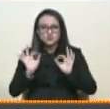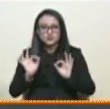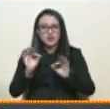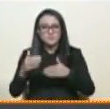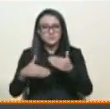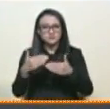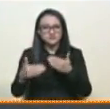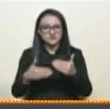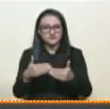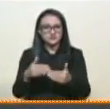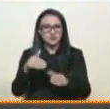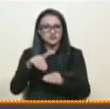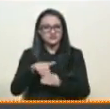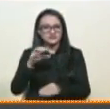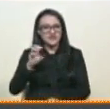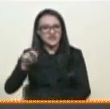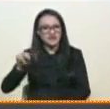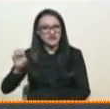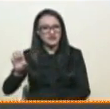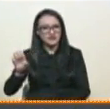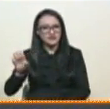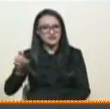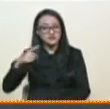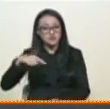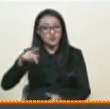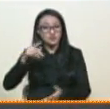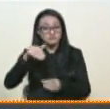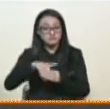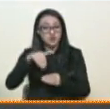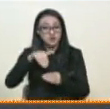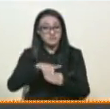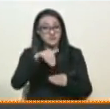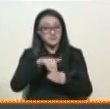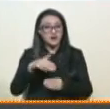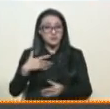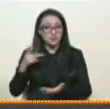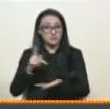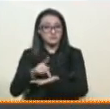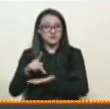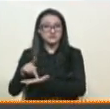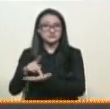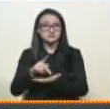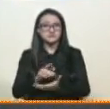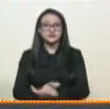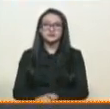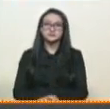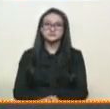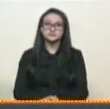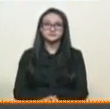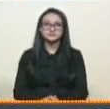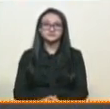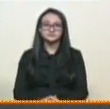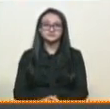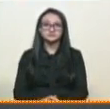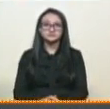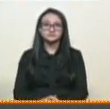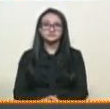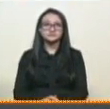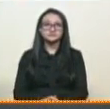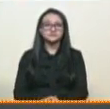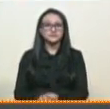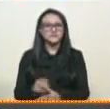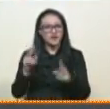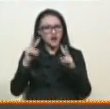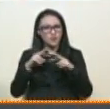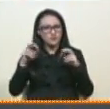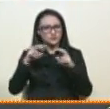electoral, bueno, para obtener a los electores y electoras que van a participar en estos comicios? Fíjate, realmente lo que es la